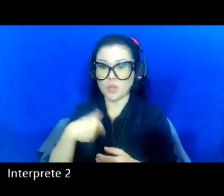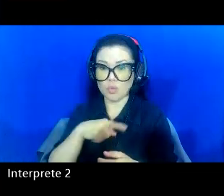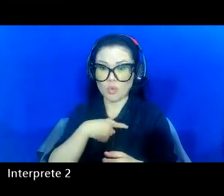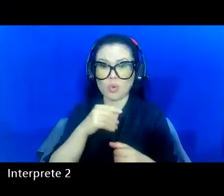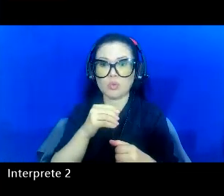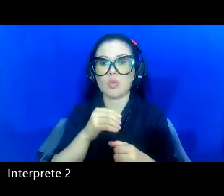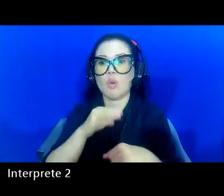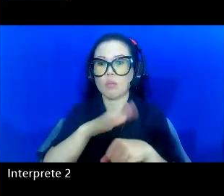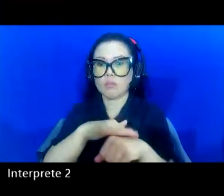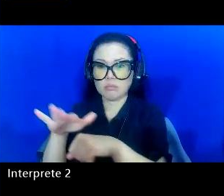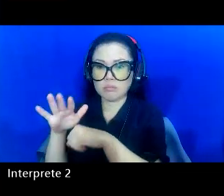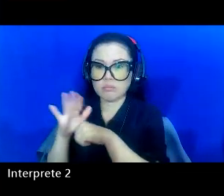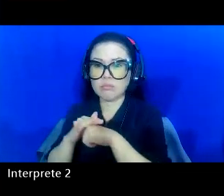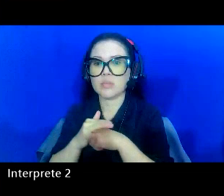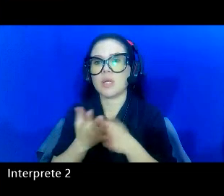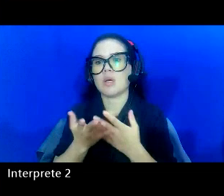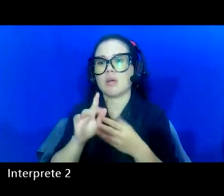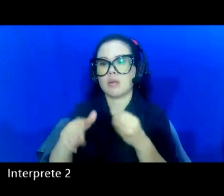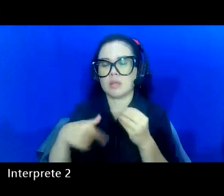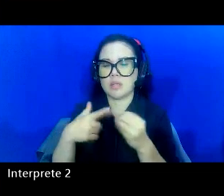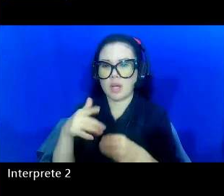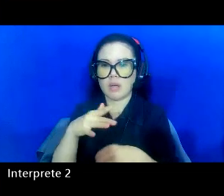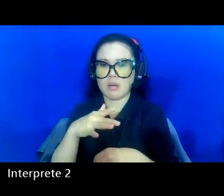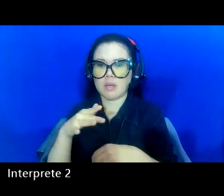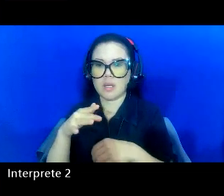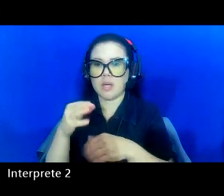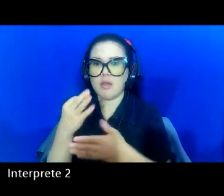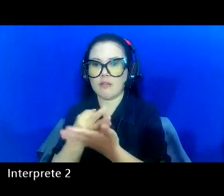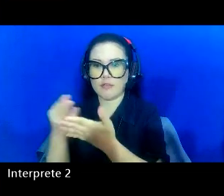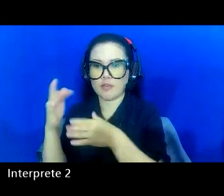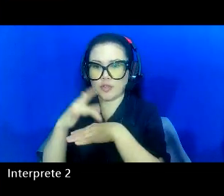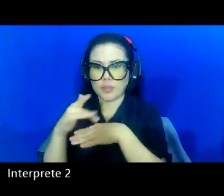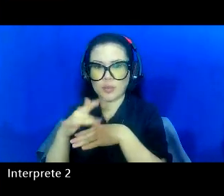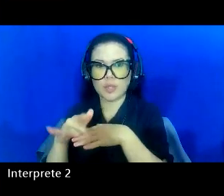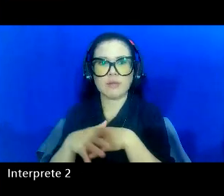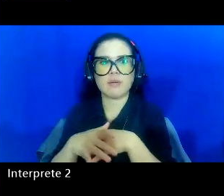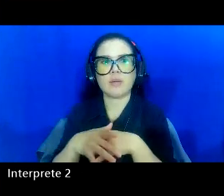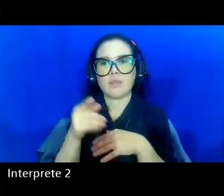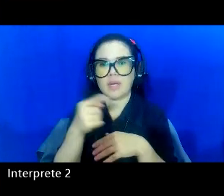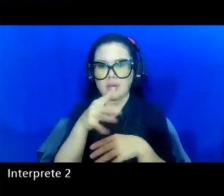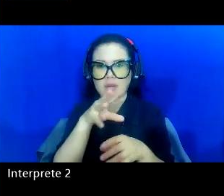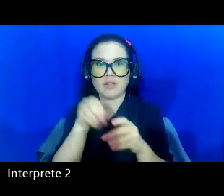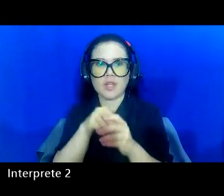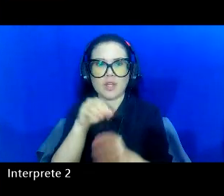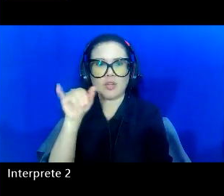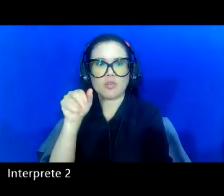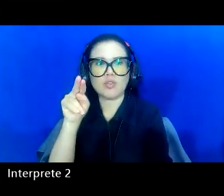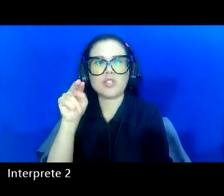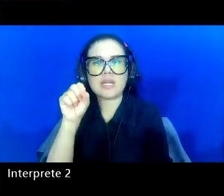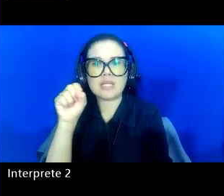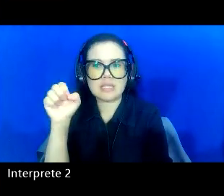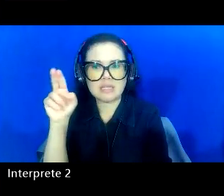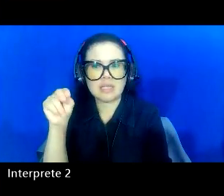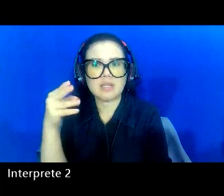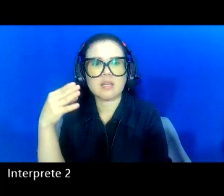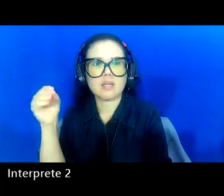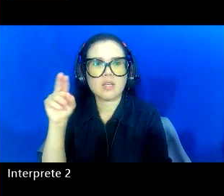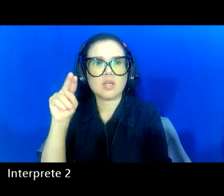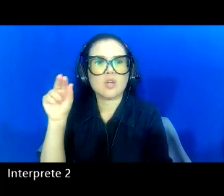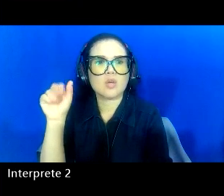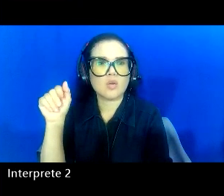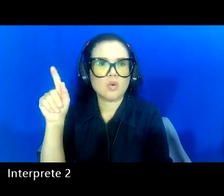de oportunidad de fondos, contábamos con los pagos de distribuidores, Janssen y NOAC. Así que por eso la convocatoria sale de 15.793.000